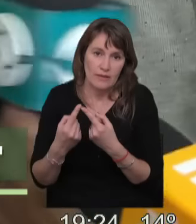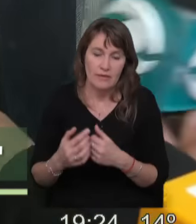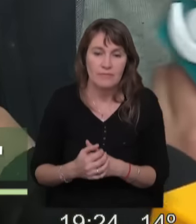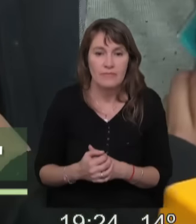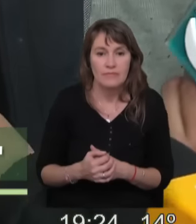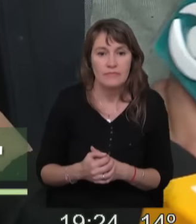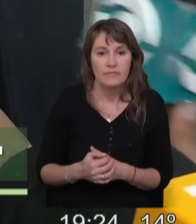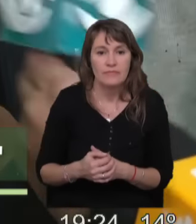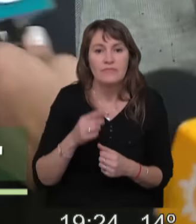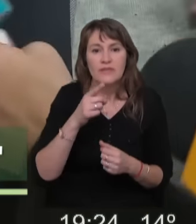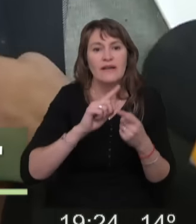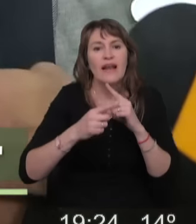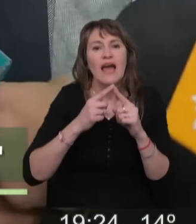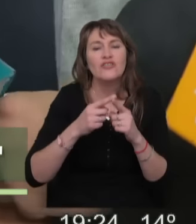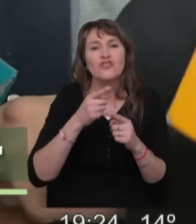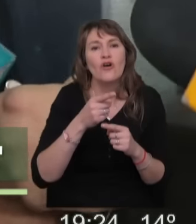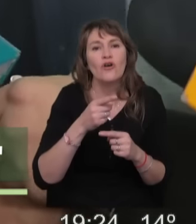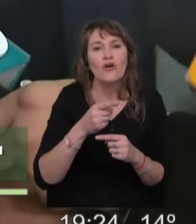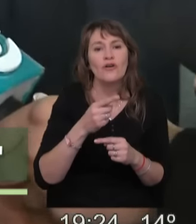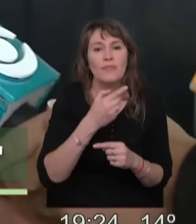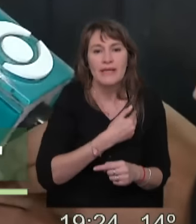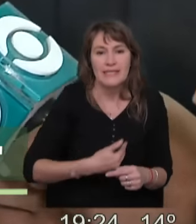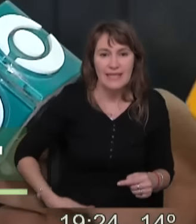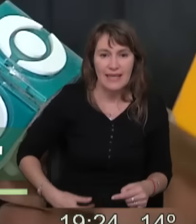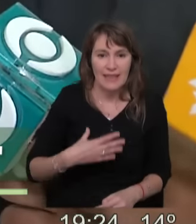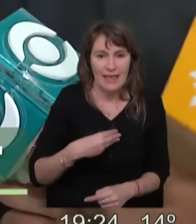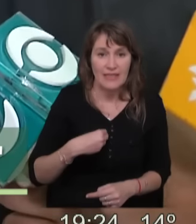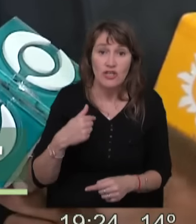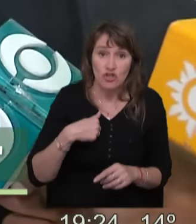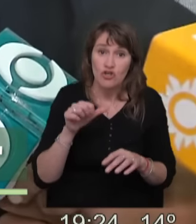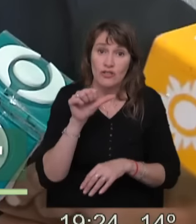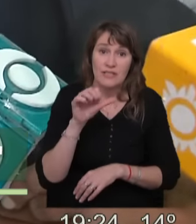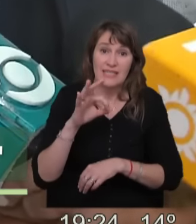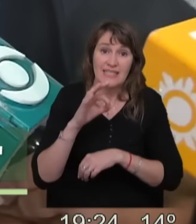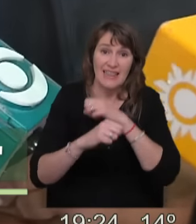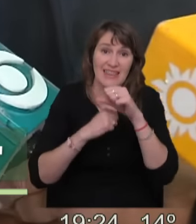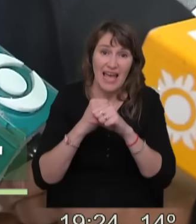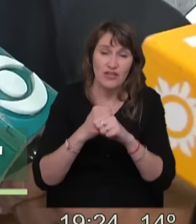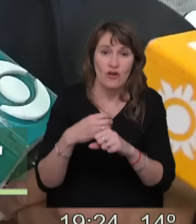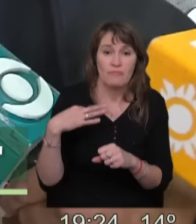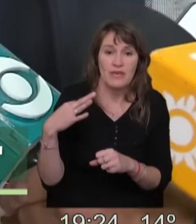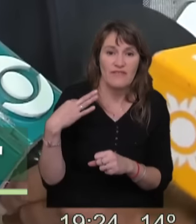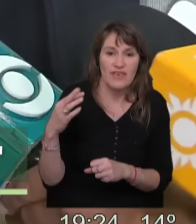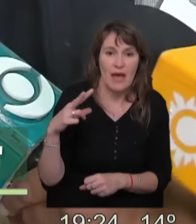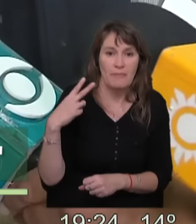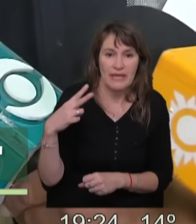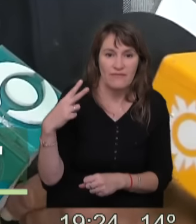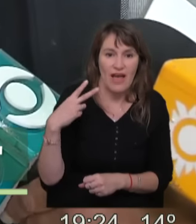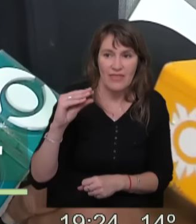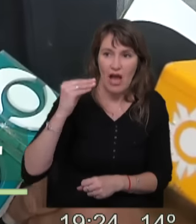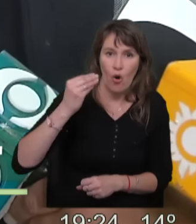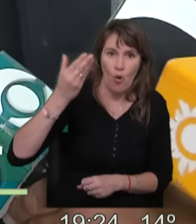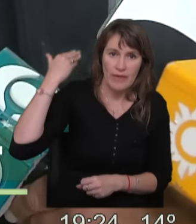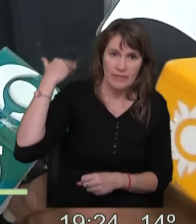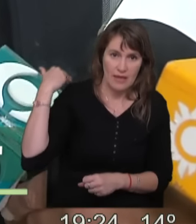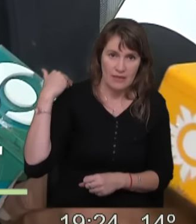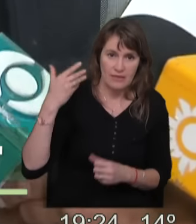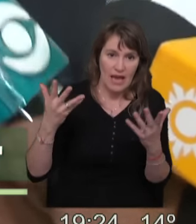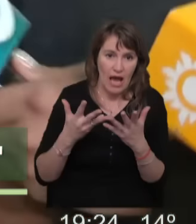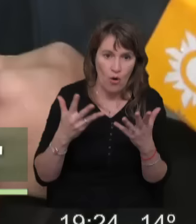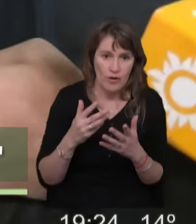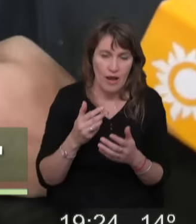momento? ¿Cuál es su relación con Iturralde? A ver, señor, yo tengo más de 60 años y eso fue mi vida privada cuando era muy joven. No tiene nada que ver con mi función como fiscal.